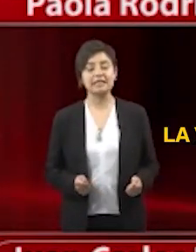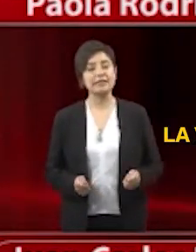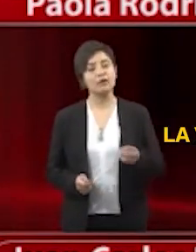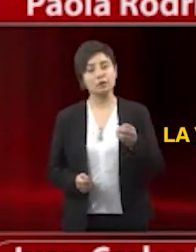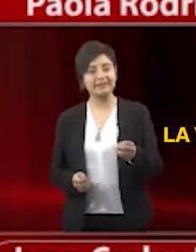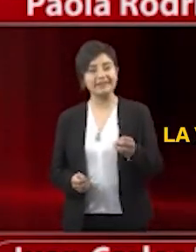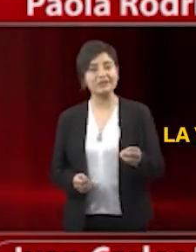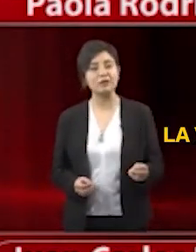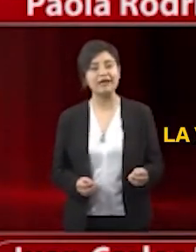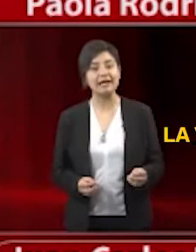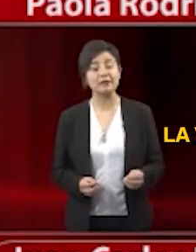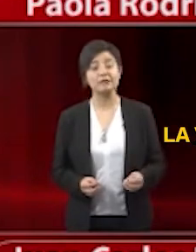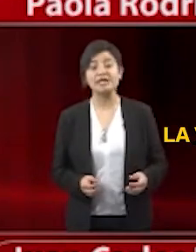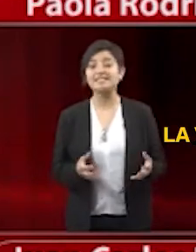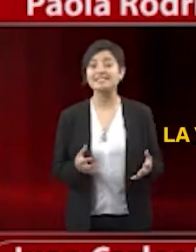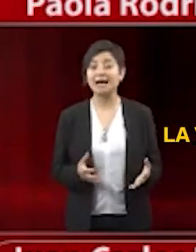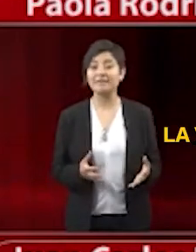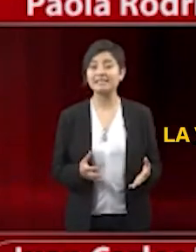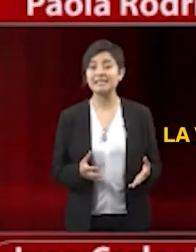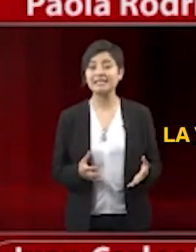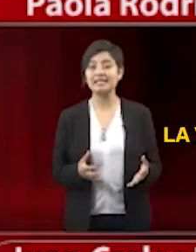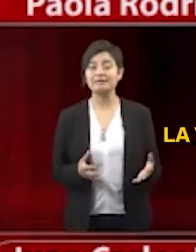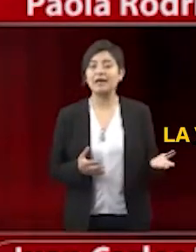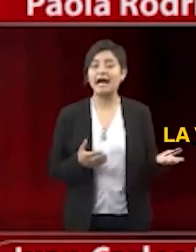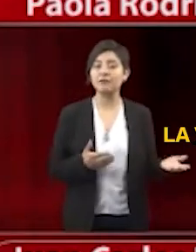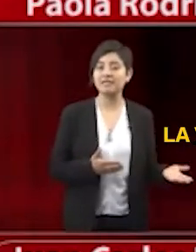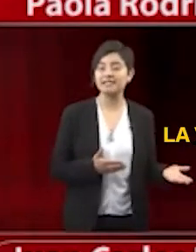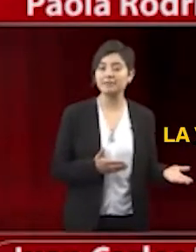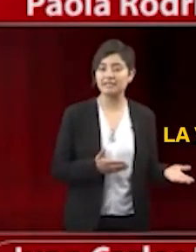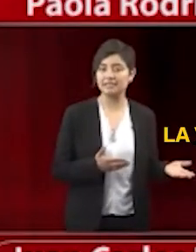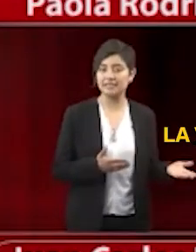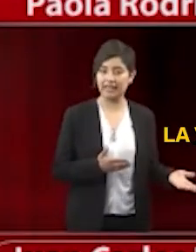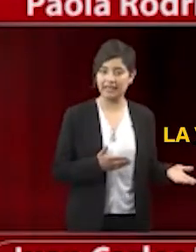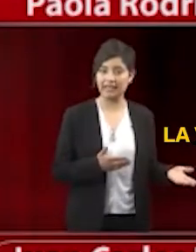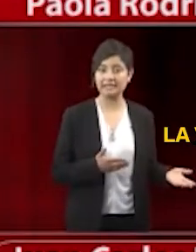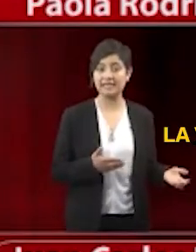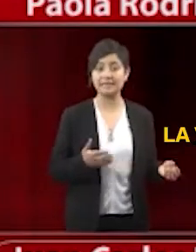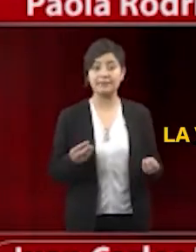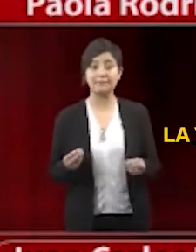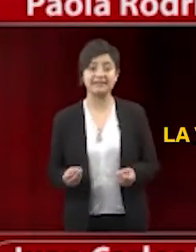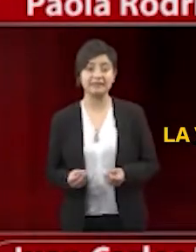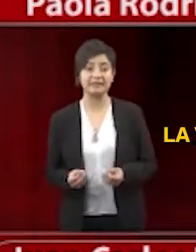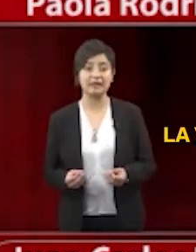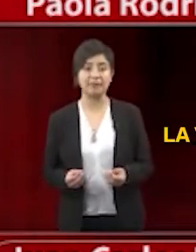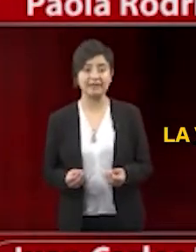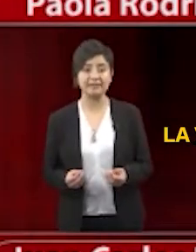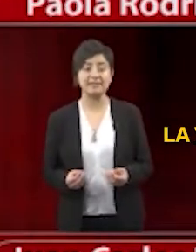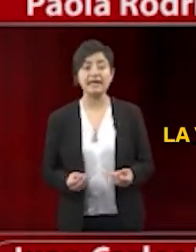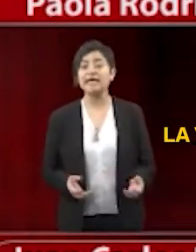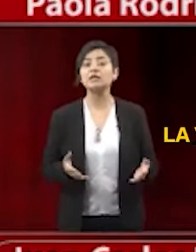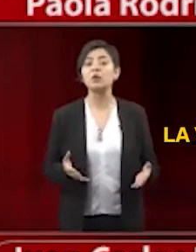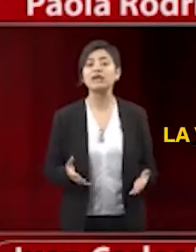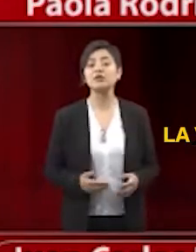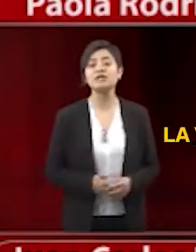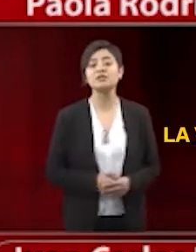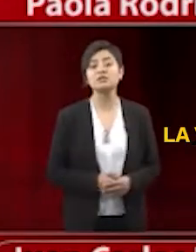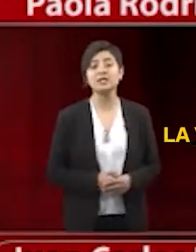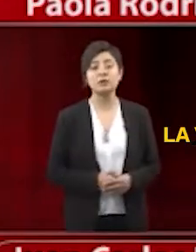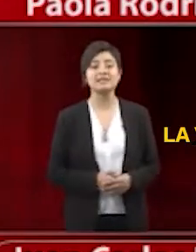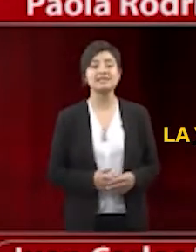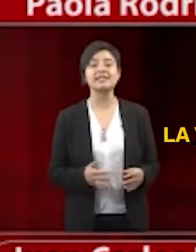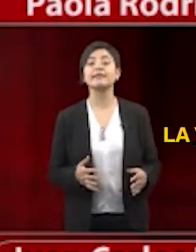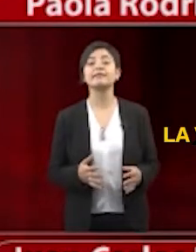Y cuéntenos, Juan Carlos, ¿sabes si hay unas semillas transgénicas que tienen patente en el país? ¿Y cuáles son